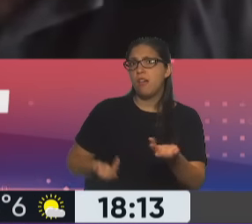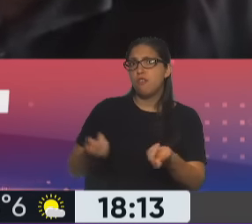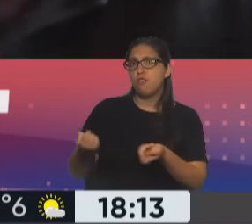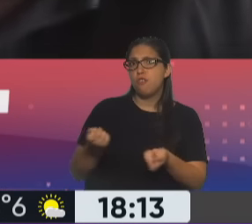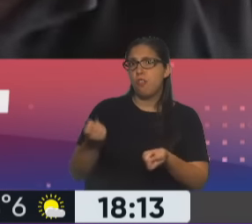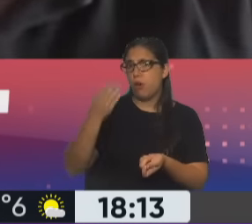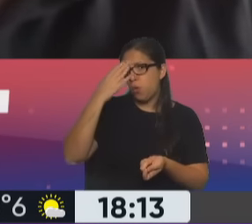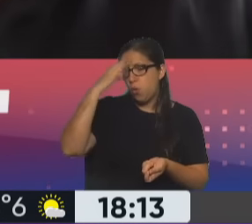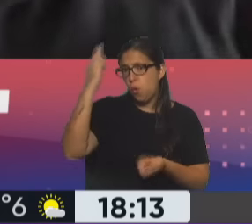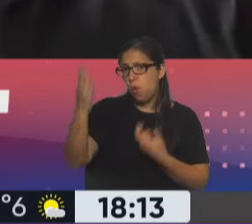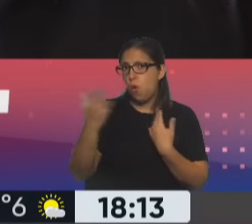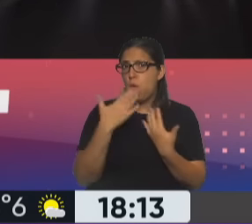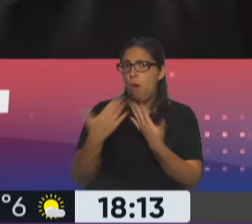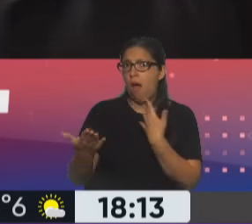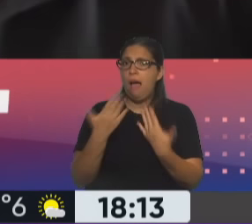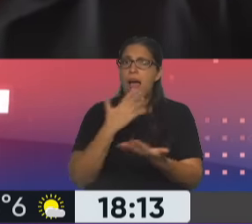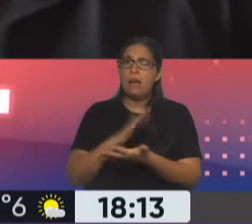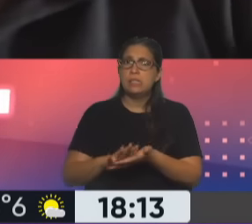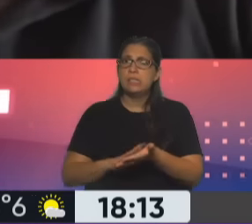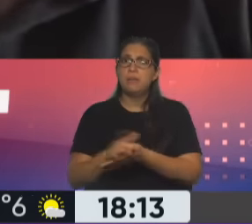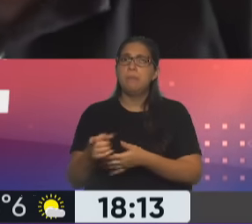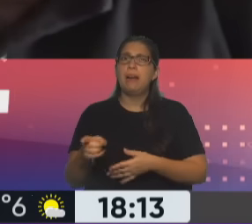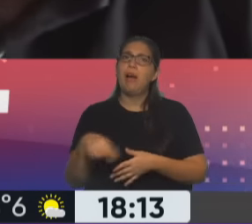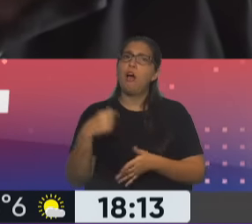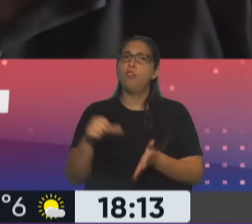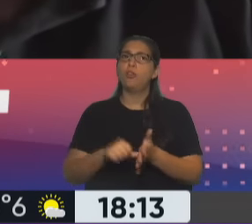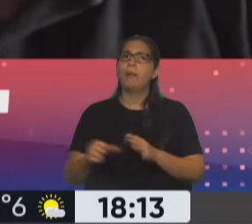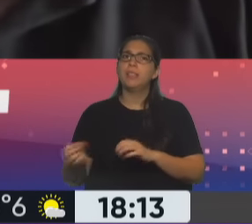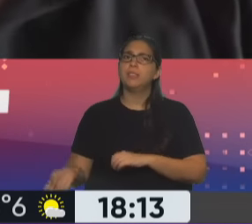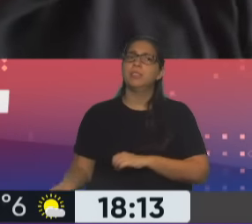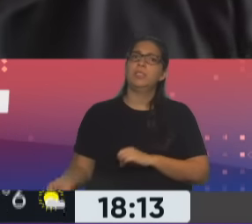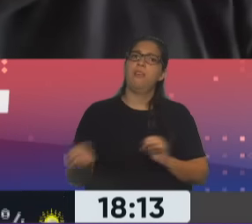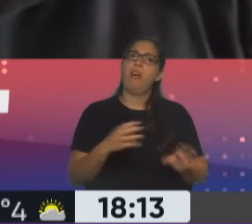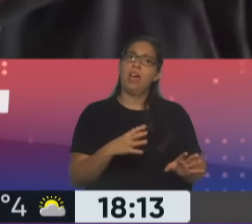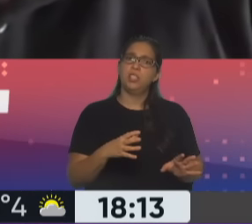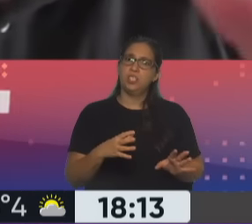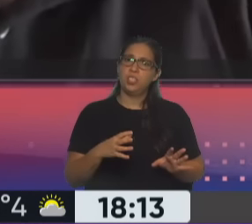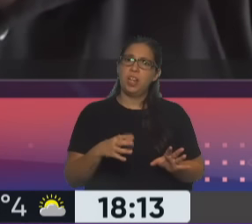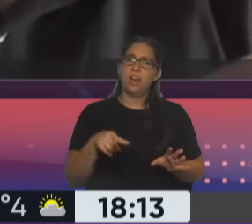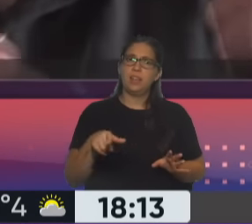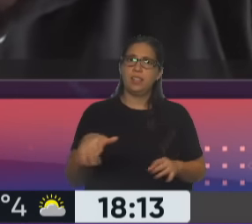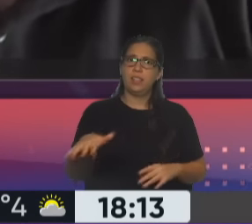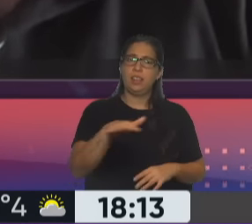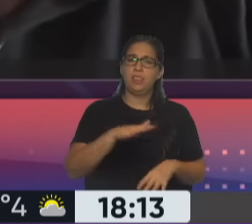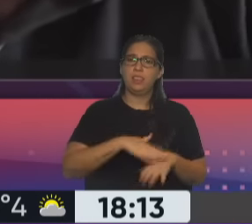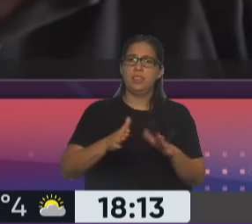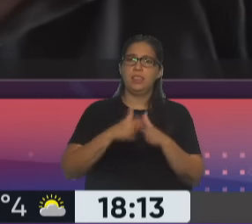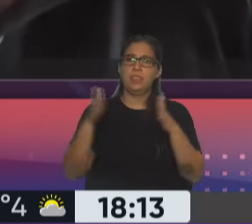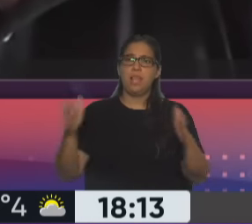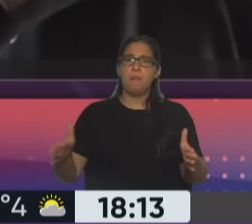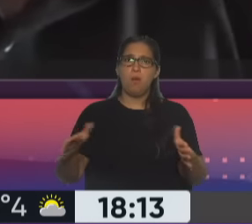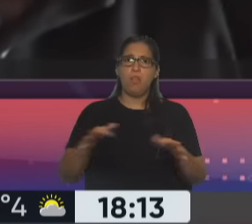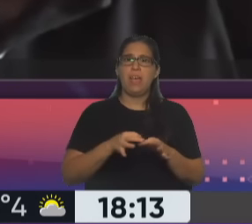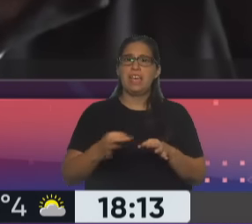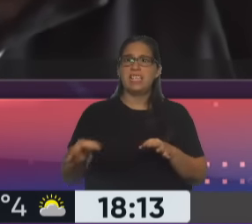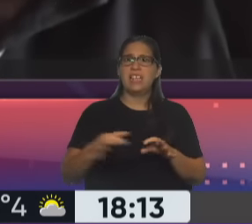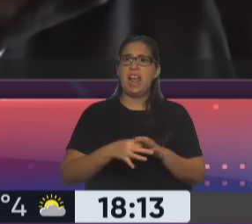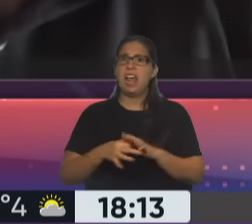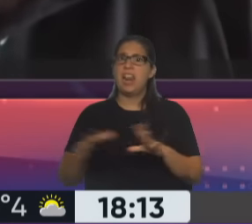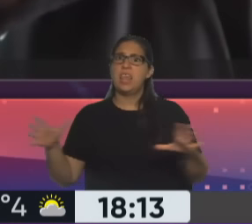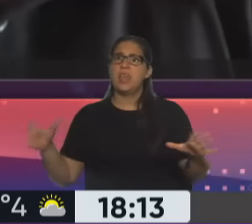Díaz-Canel, Raúl Castro y demás se vayan a otro país, que podría ser tranquilamente, y pasar un periodo de liberalización de la isla, o